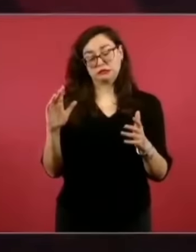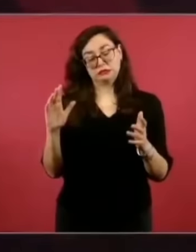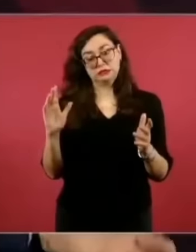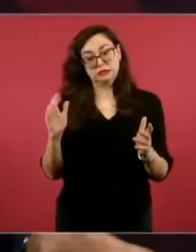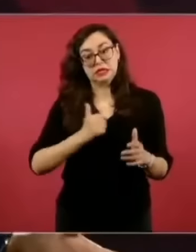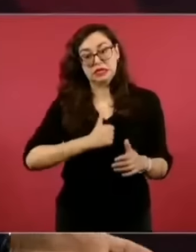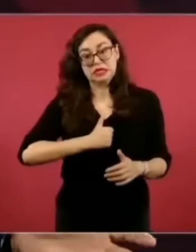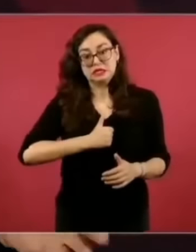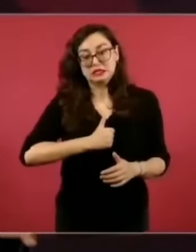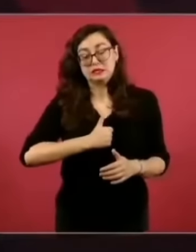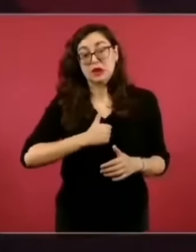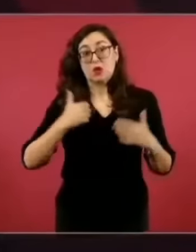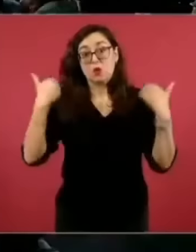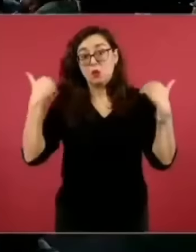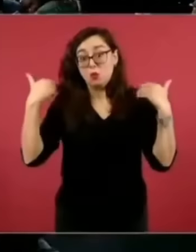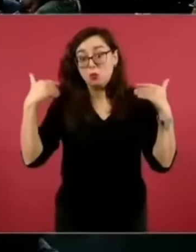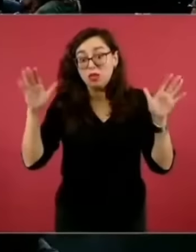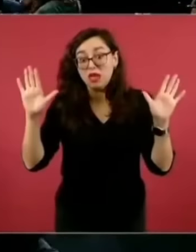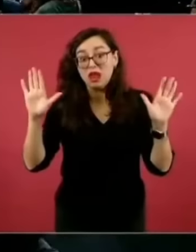hubiese perdido la vida,